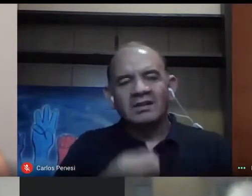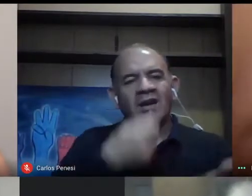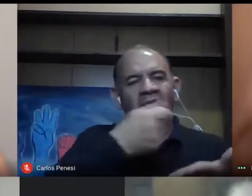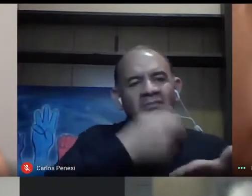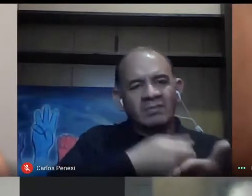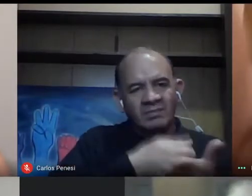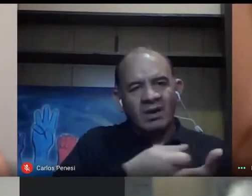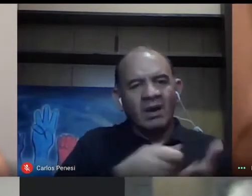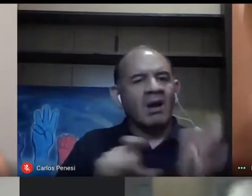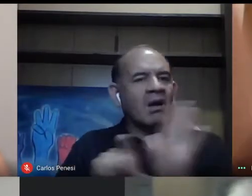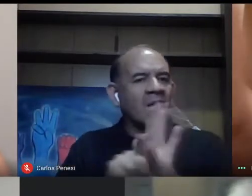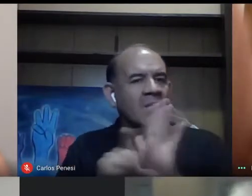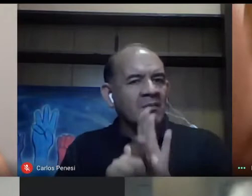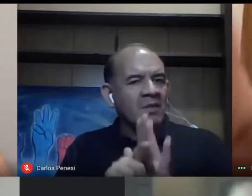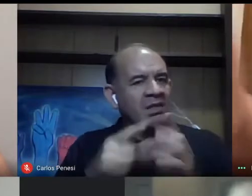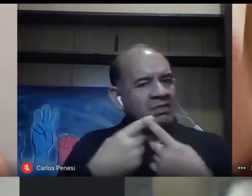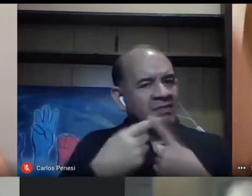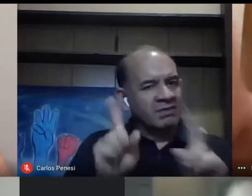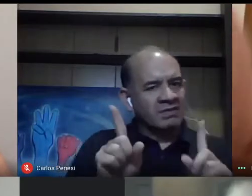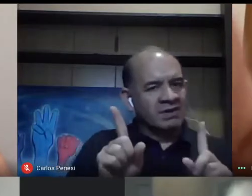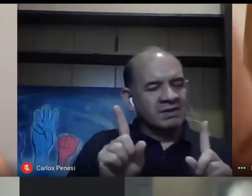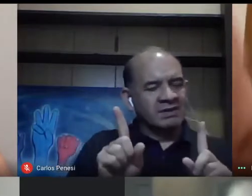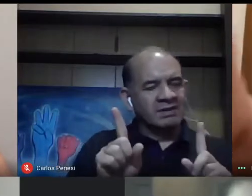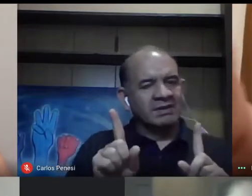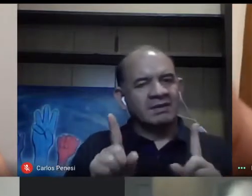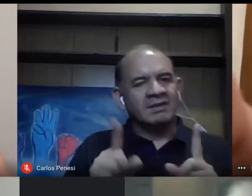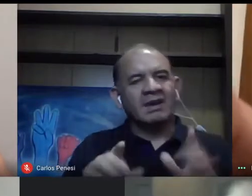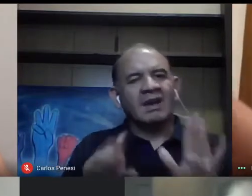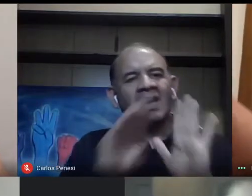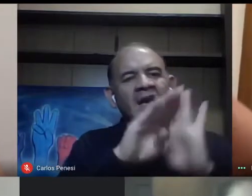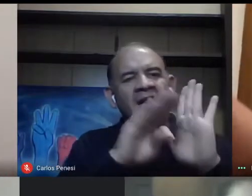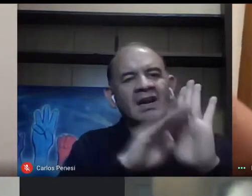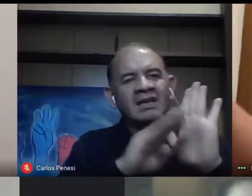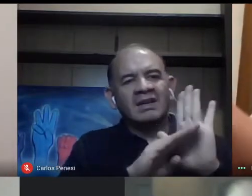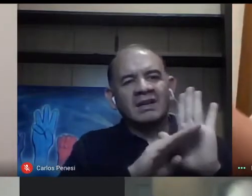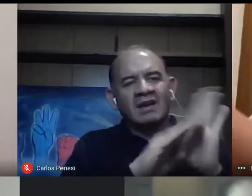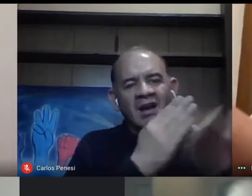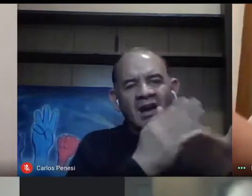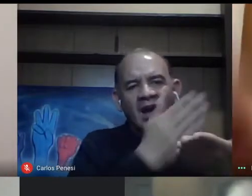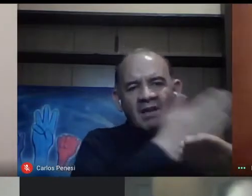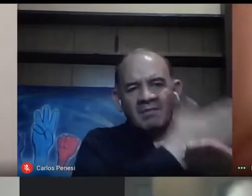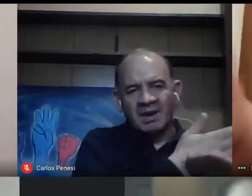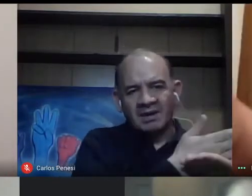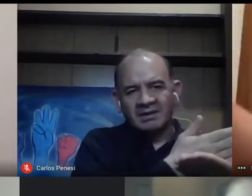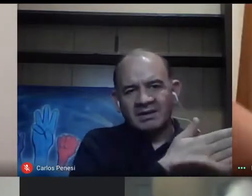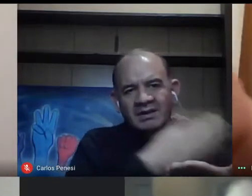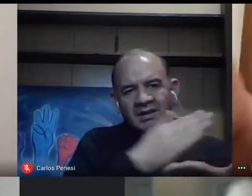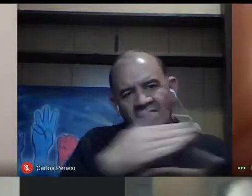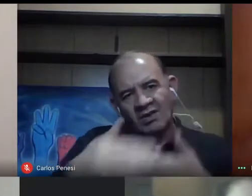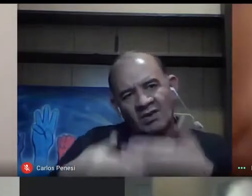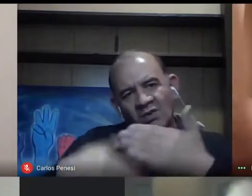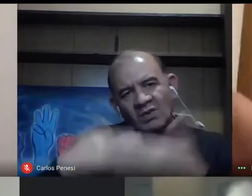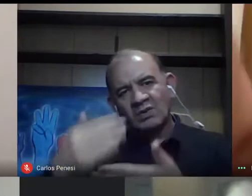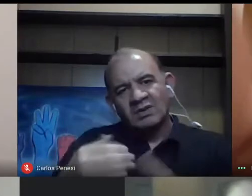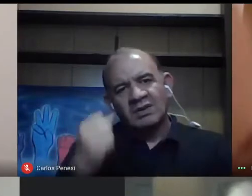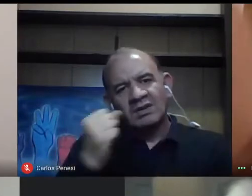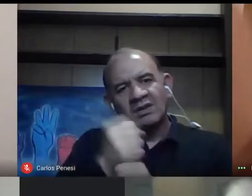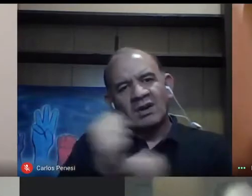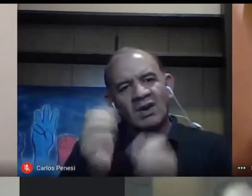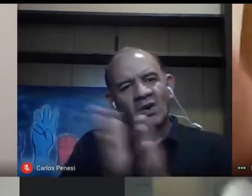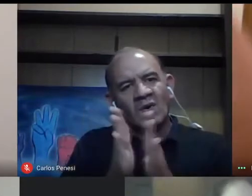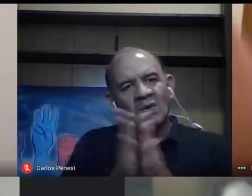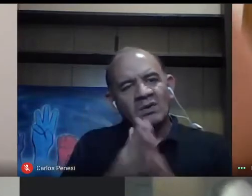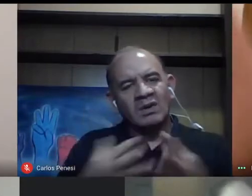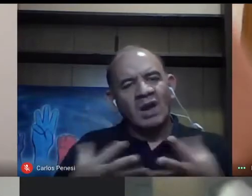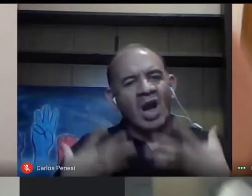legales. Por eso me parece que antes que el catálogo es una parte, es una cuestión fundamental, pero lo que tenemos que lograr hacer, nuestro gran desafío